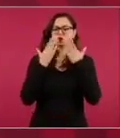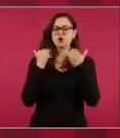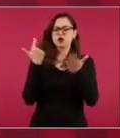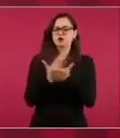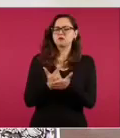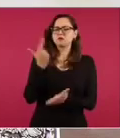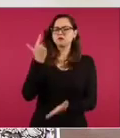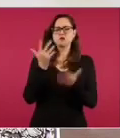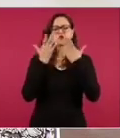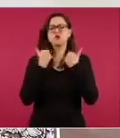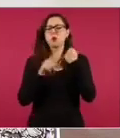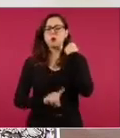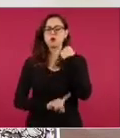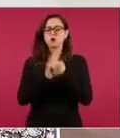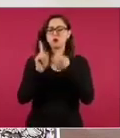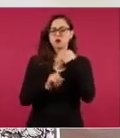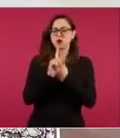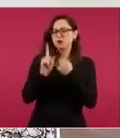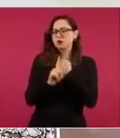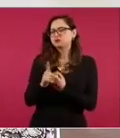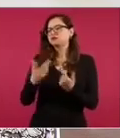escrito,